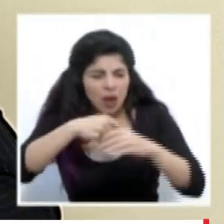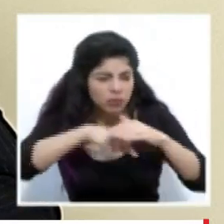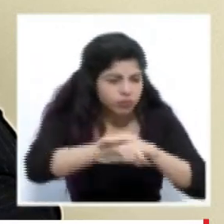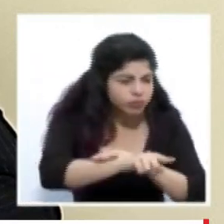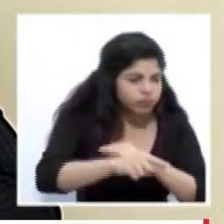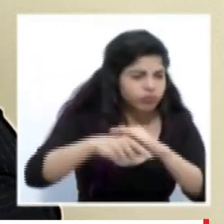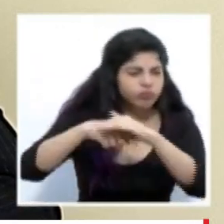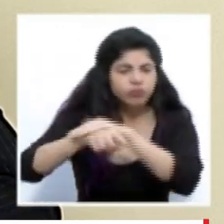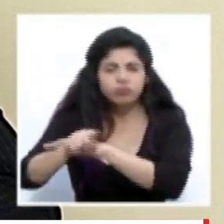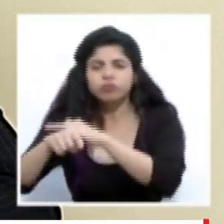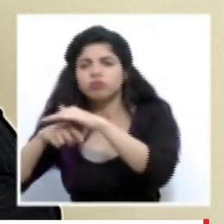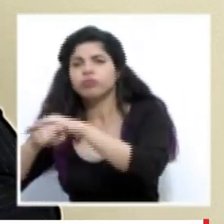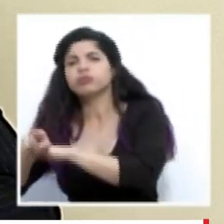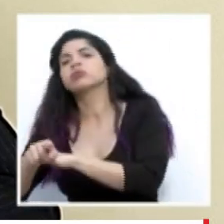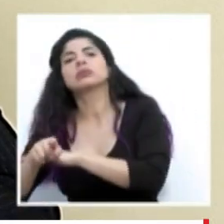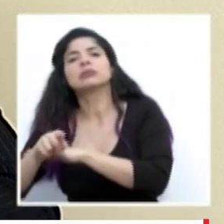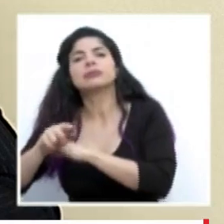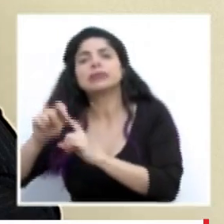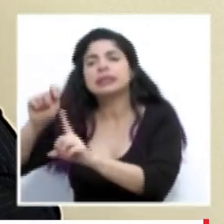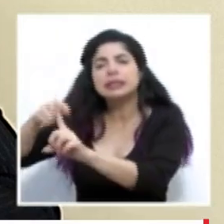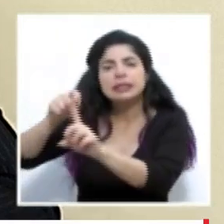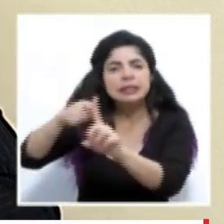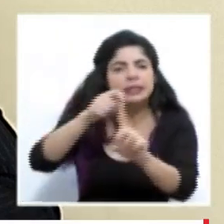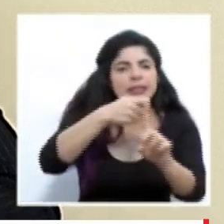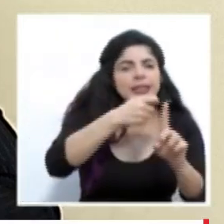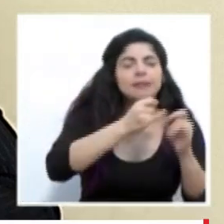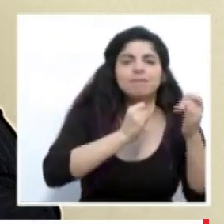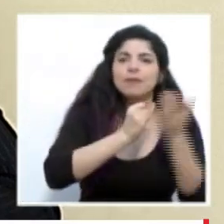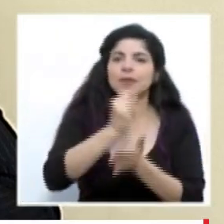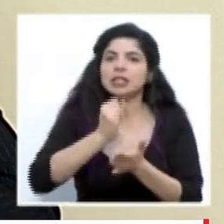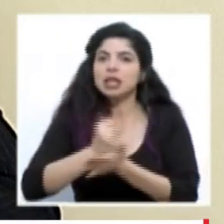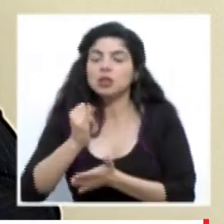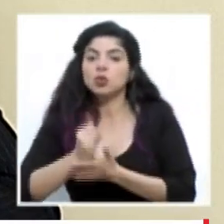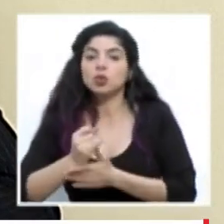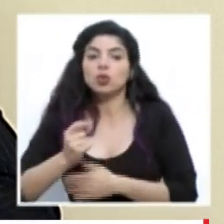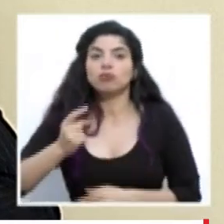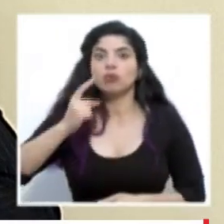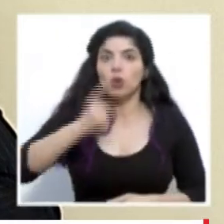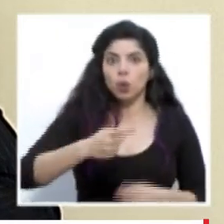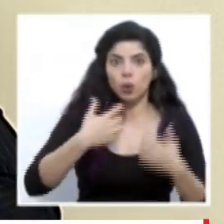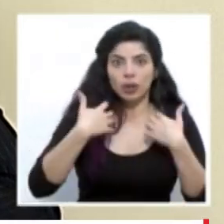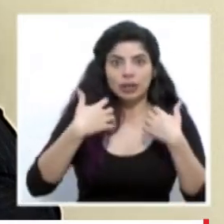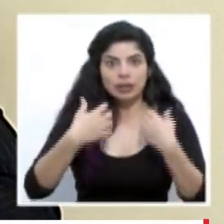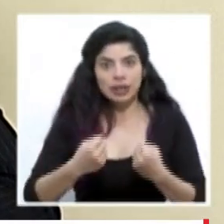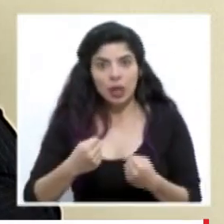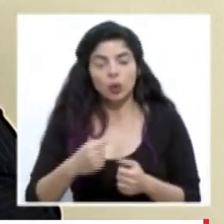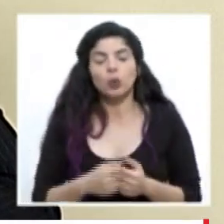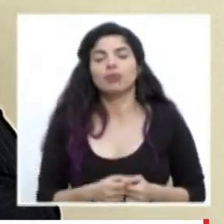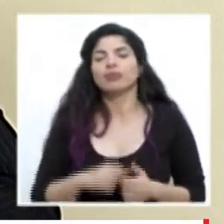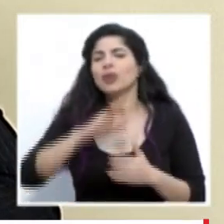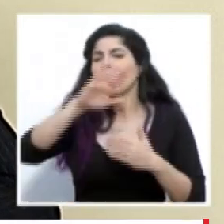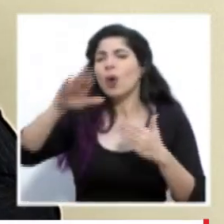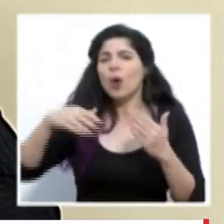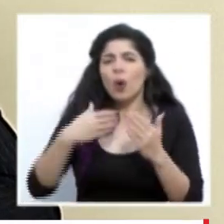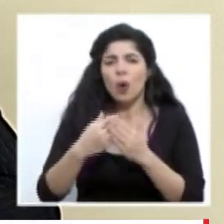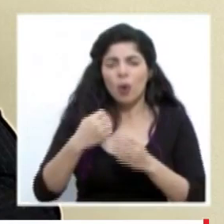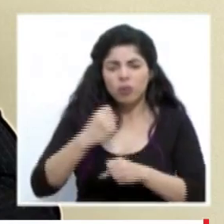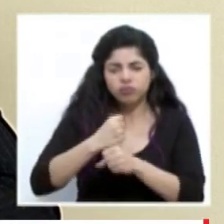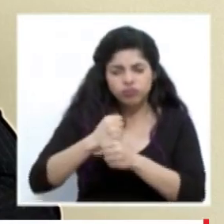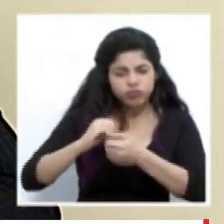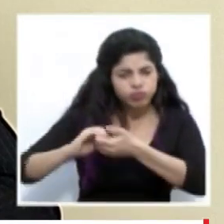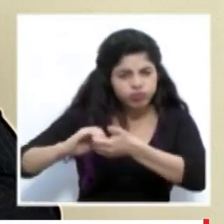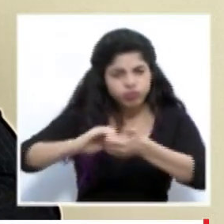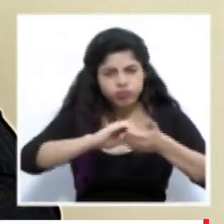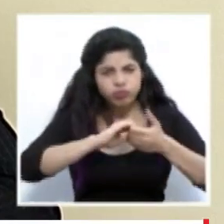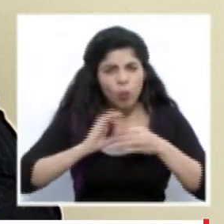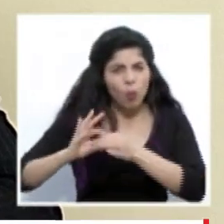todo lo que ha sido las tomas de muestras, las investigaciones, las órdenes sanitarias, todas las coordinaciones, ¿verdad?, que